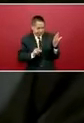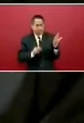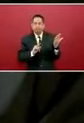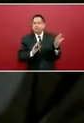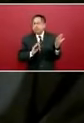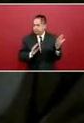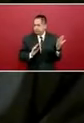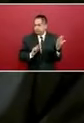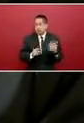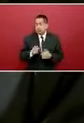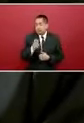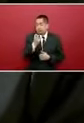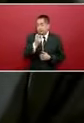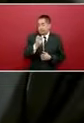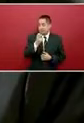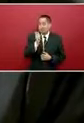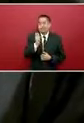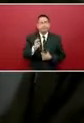tenemos en eso